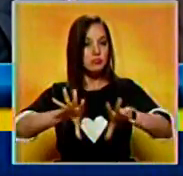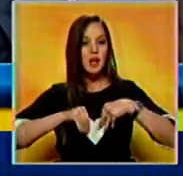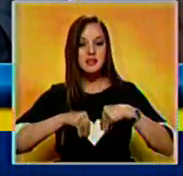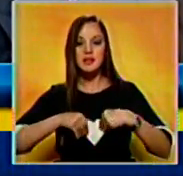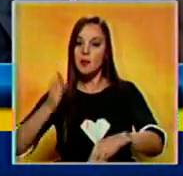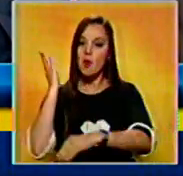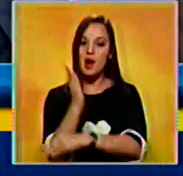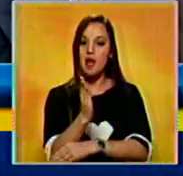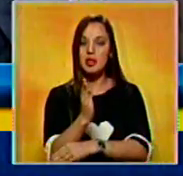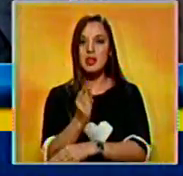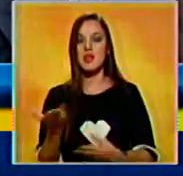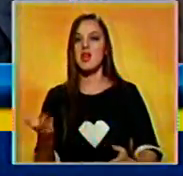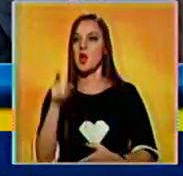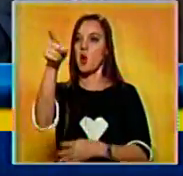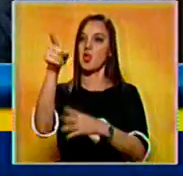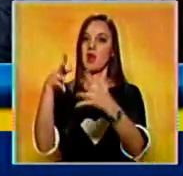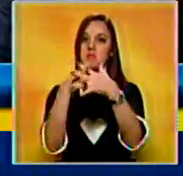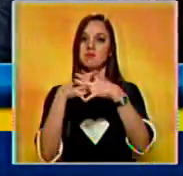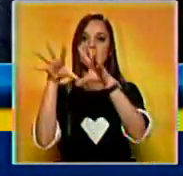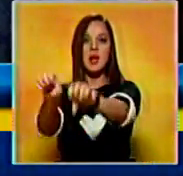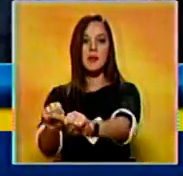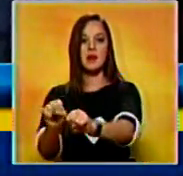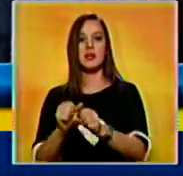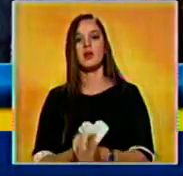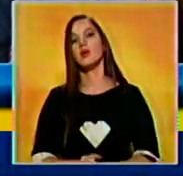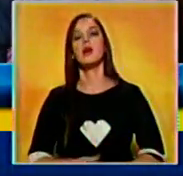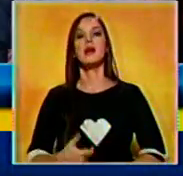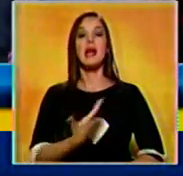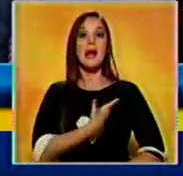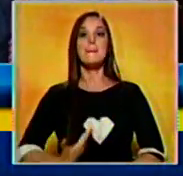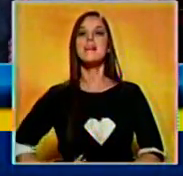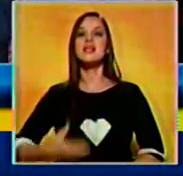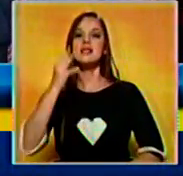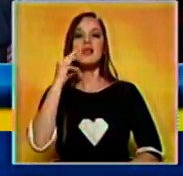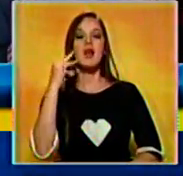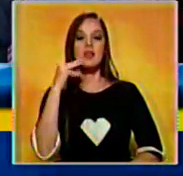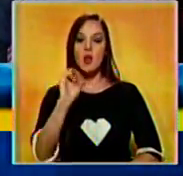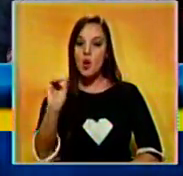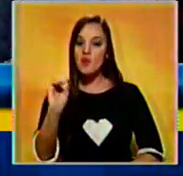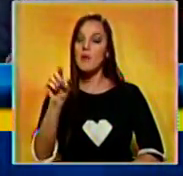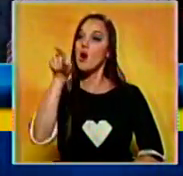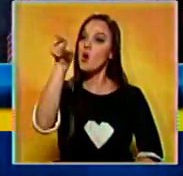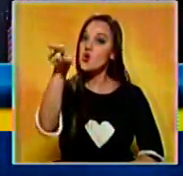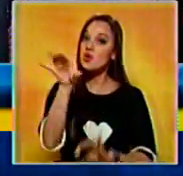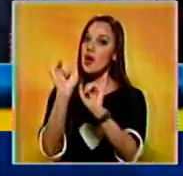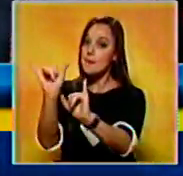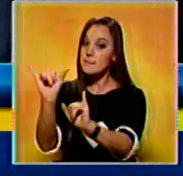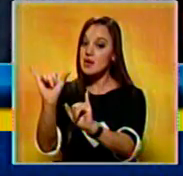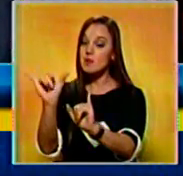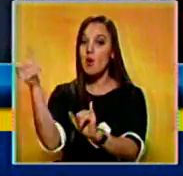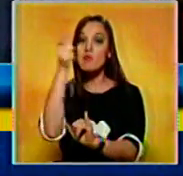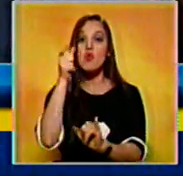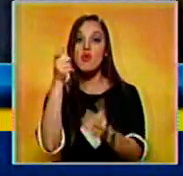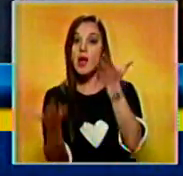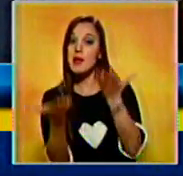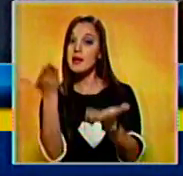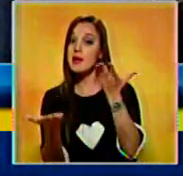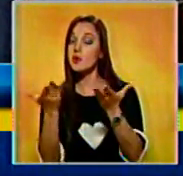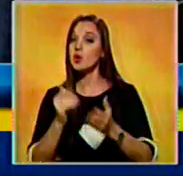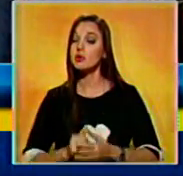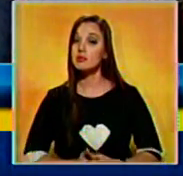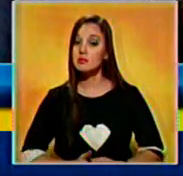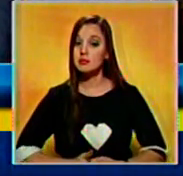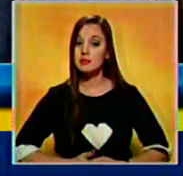Sanciones insolentes imperialistas. Presidente Obama, recupere el equilibrio